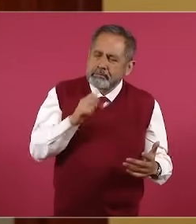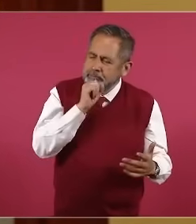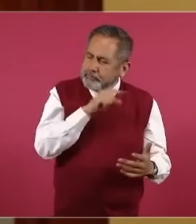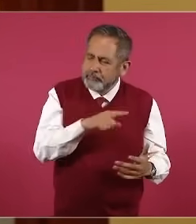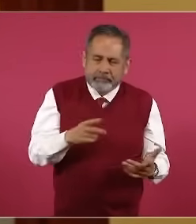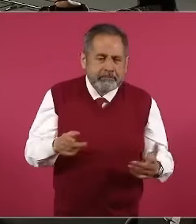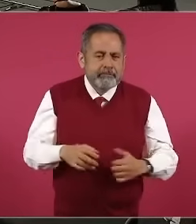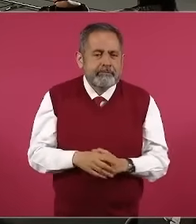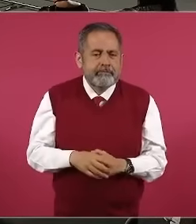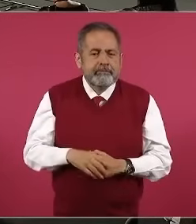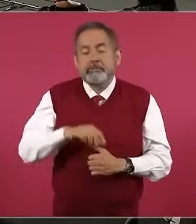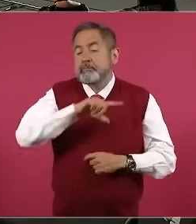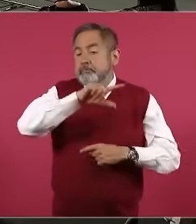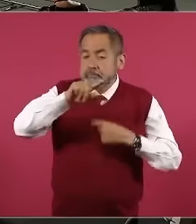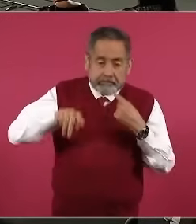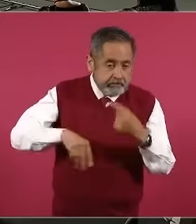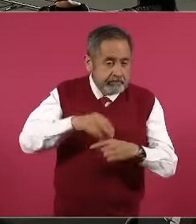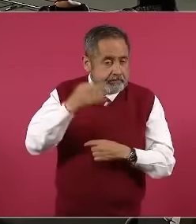Pasa el tiempo,